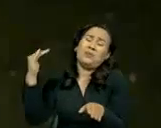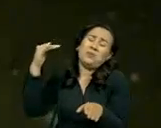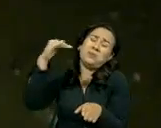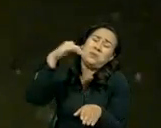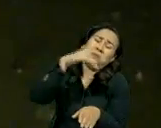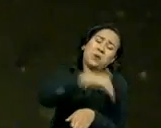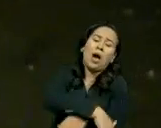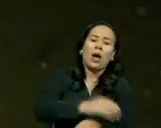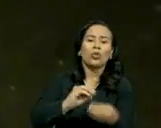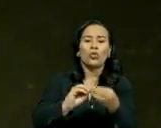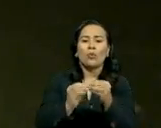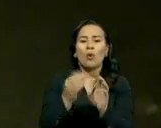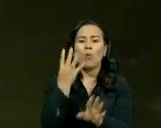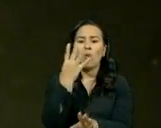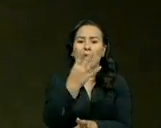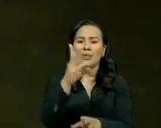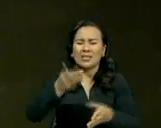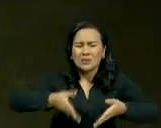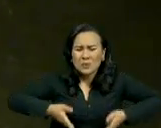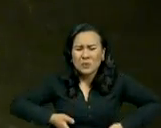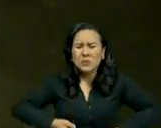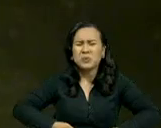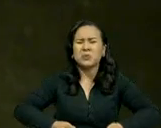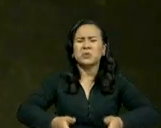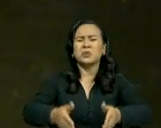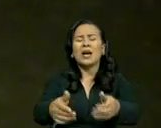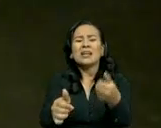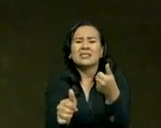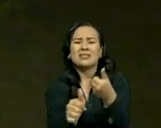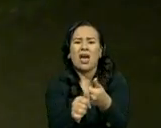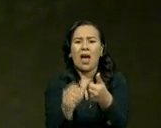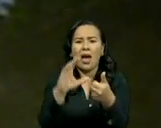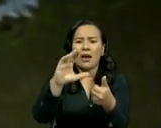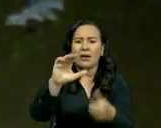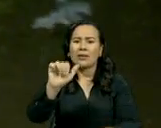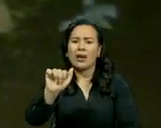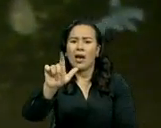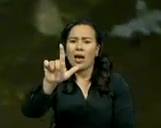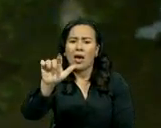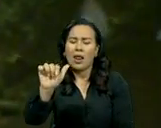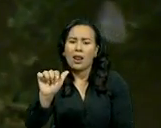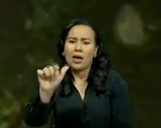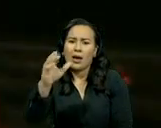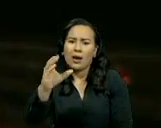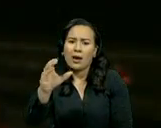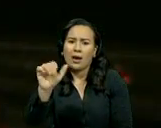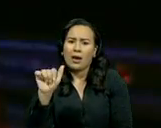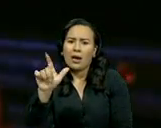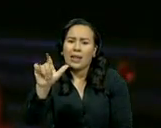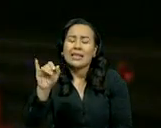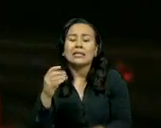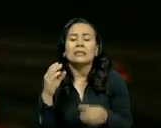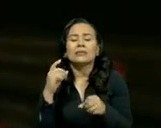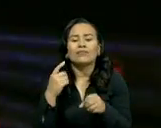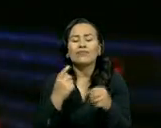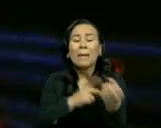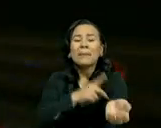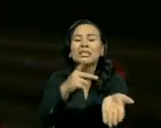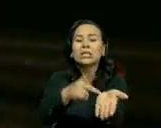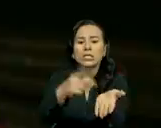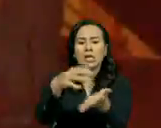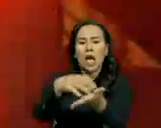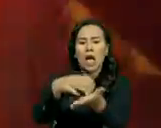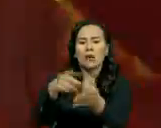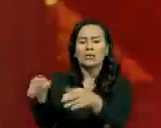del kilómetro 46 y unos metros más de la vía Calacalina-Negalito y cayó al abismo. Aproximadamente unos 150